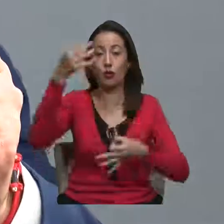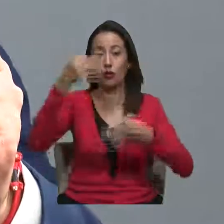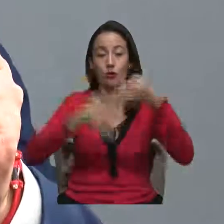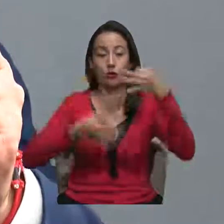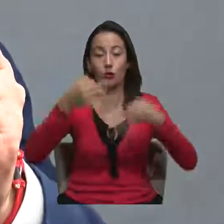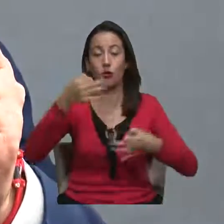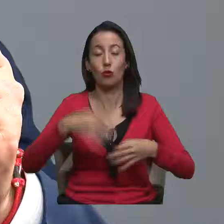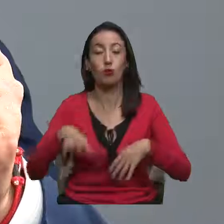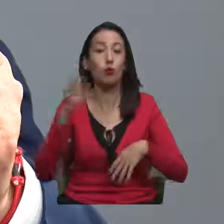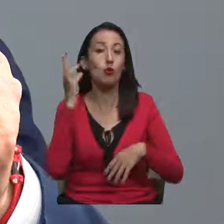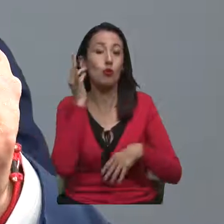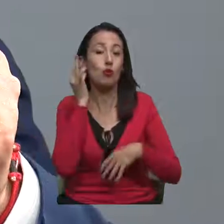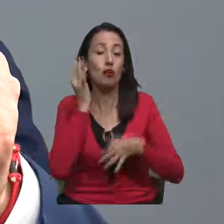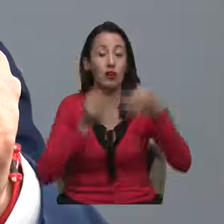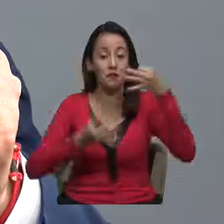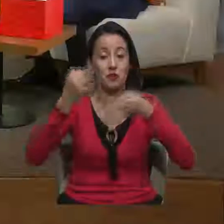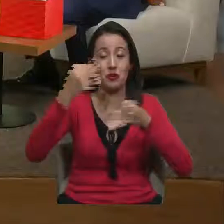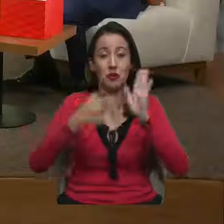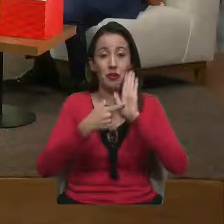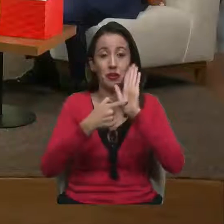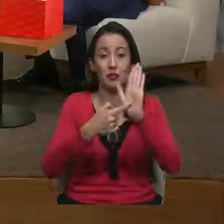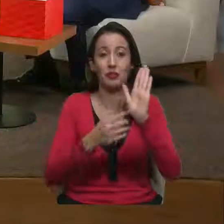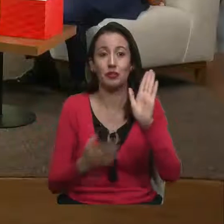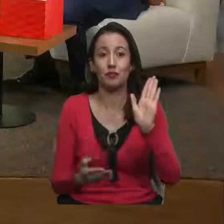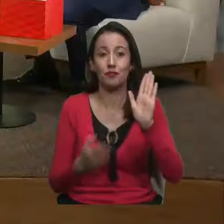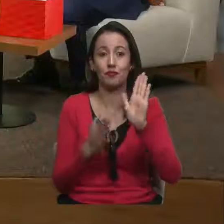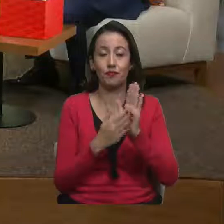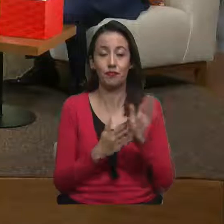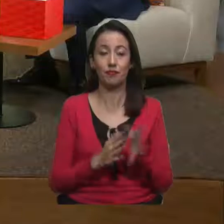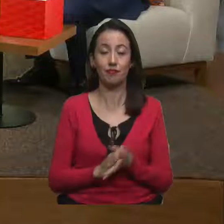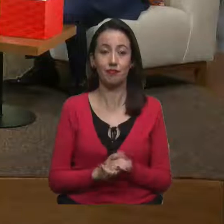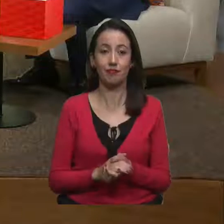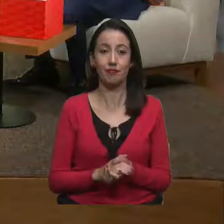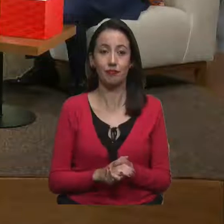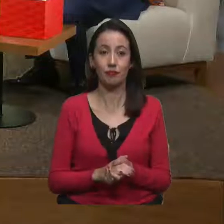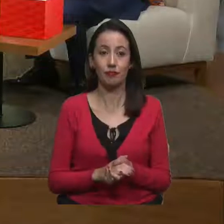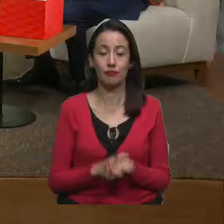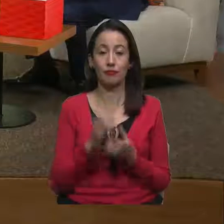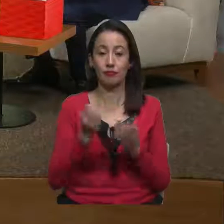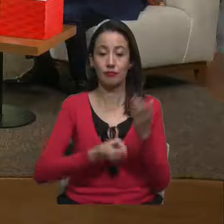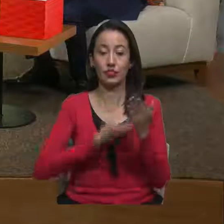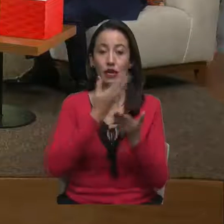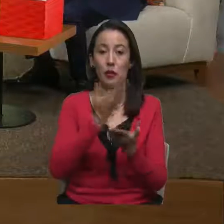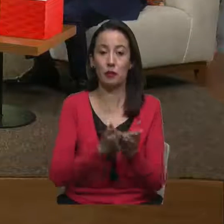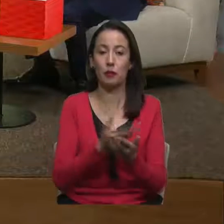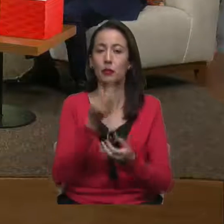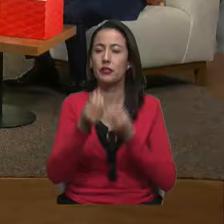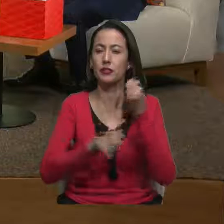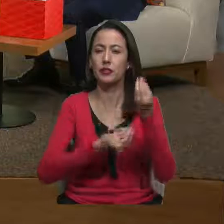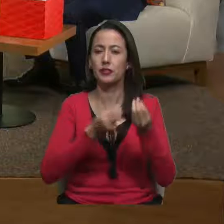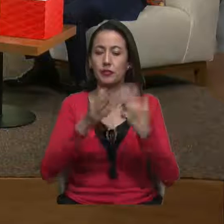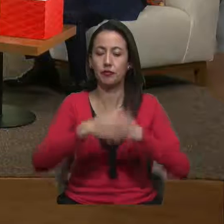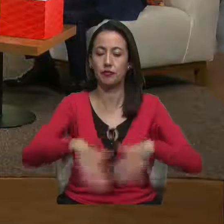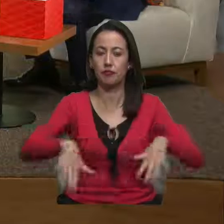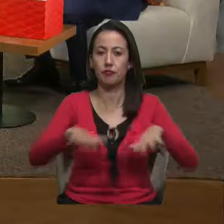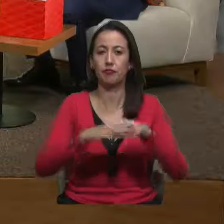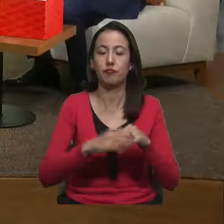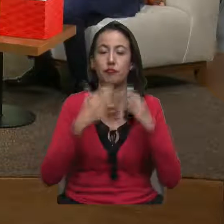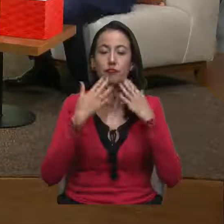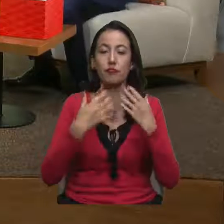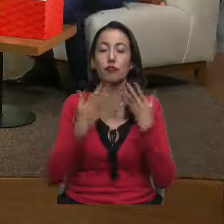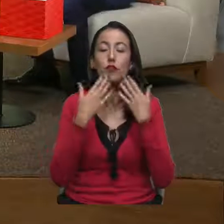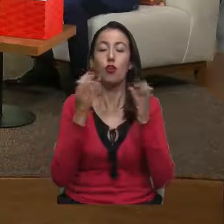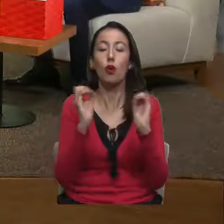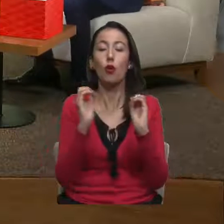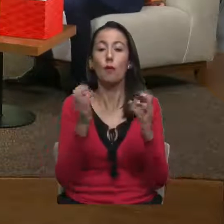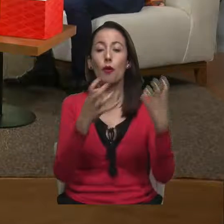la dama de la de la justicia justamente no así es claro que pondrá a usted frente al tema judicial como garantizar